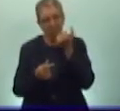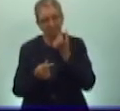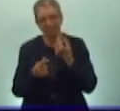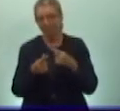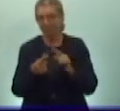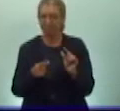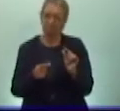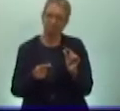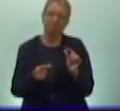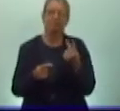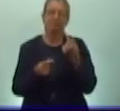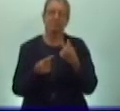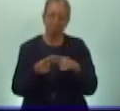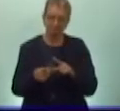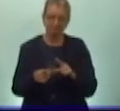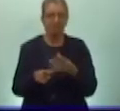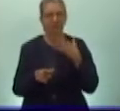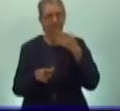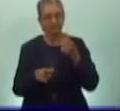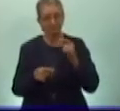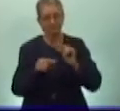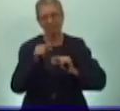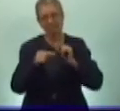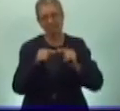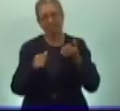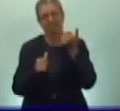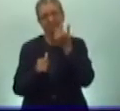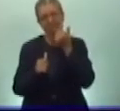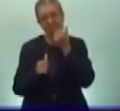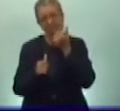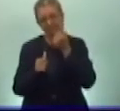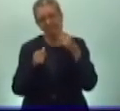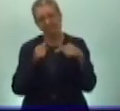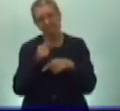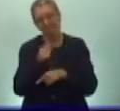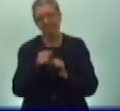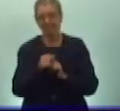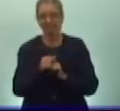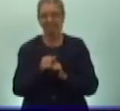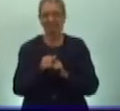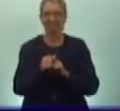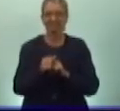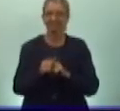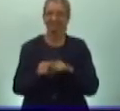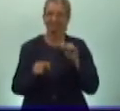precisamente mediante las teleclases. De ahí que el tema de hoy sea